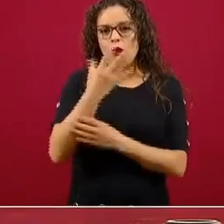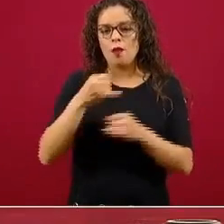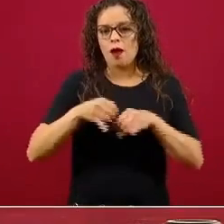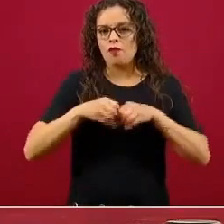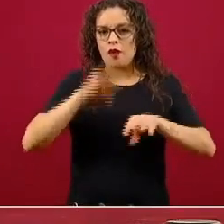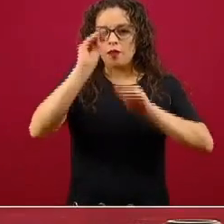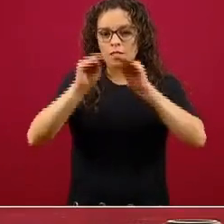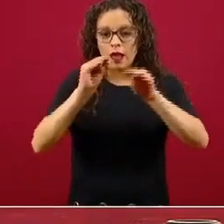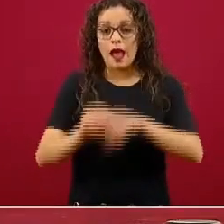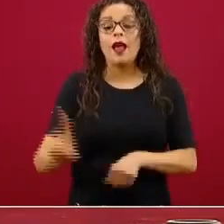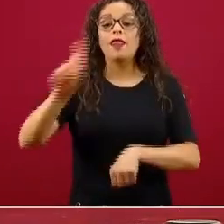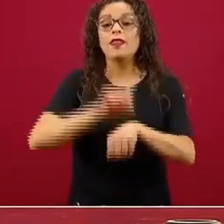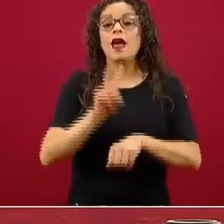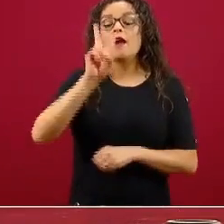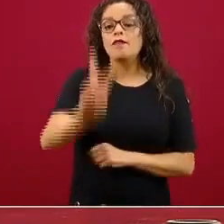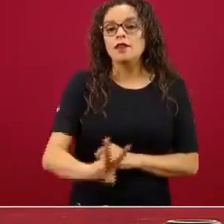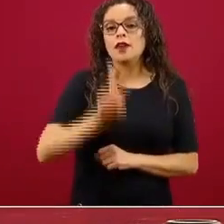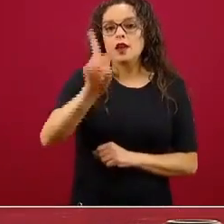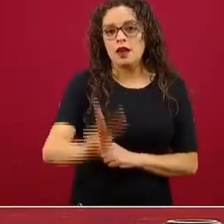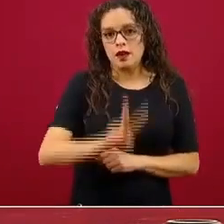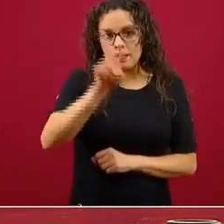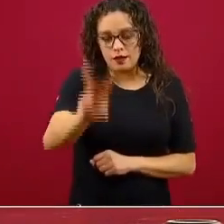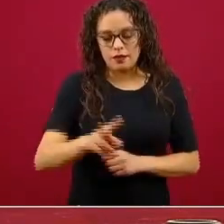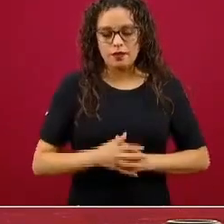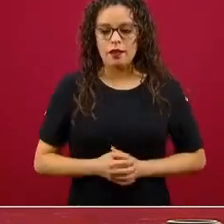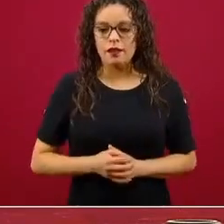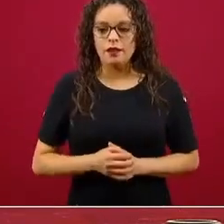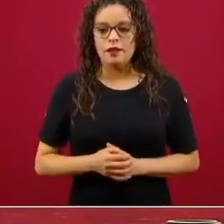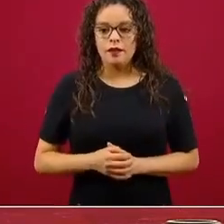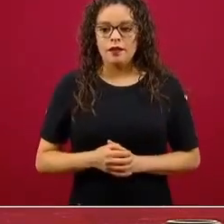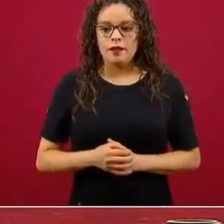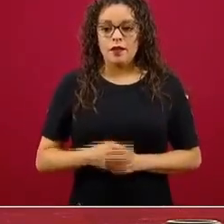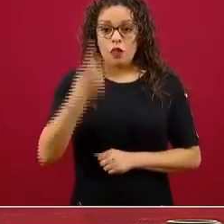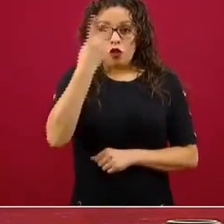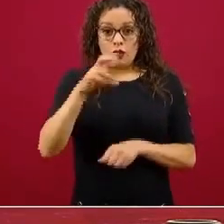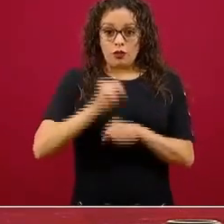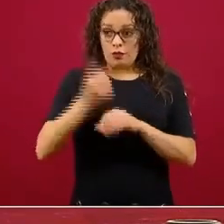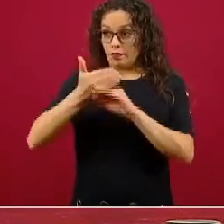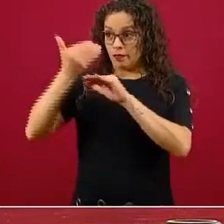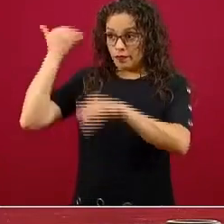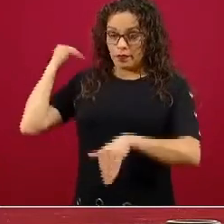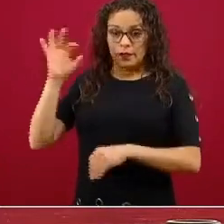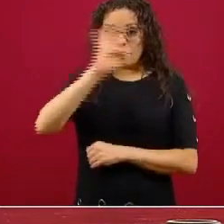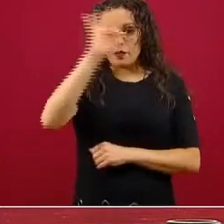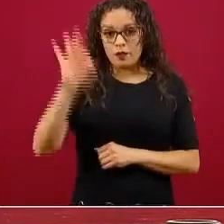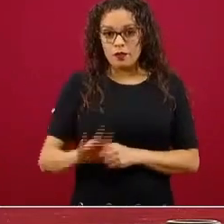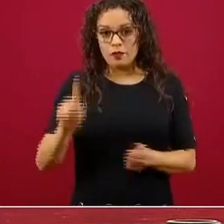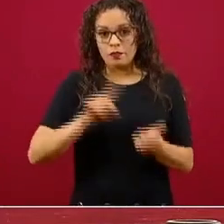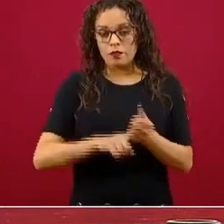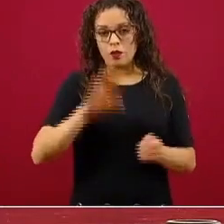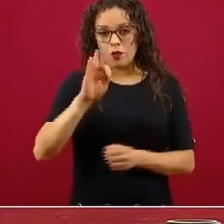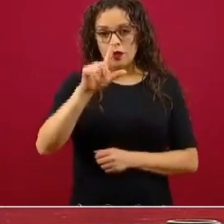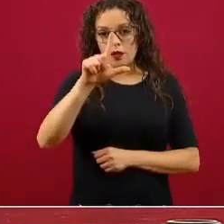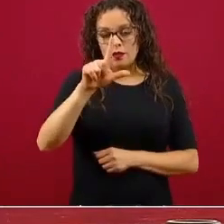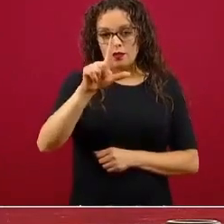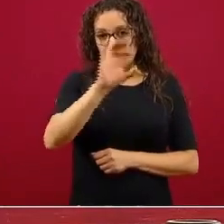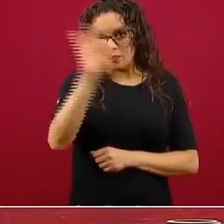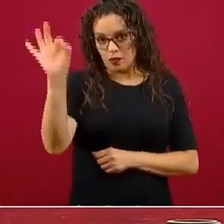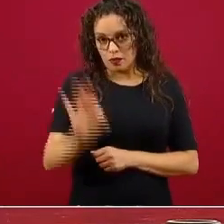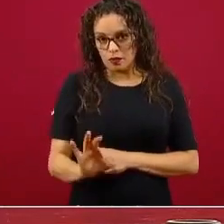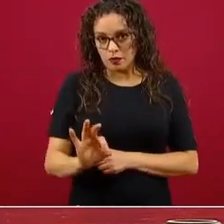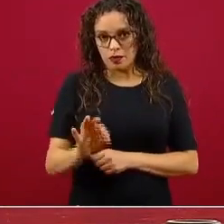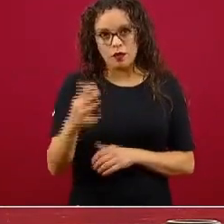las 2 semanas previas el porcentaje llegó a un 47%. Estamos prácticamente hablando lo más cerca a la